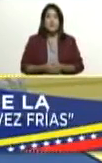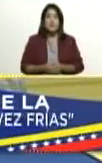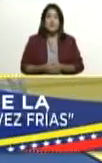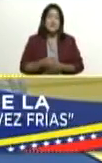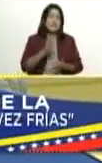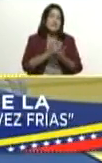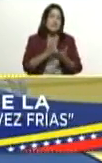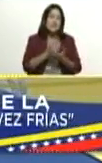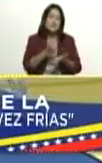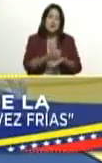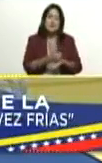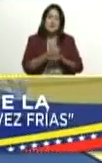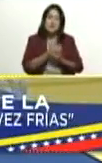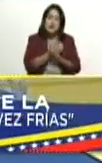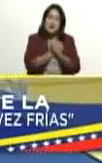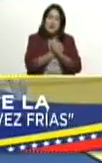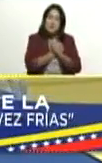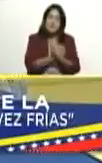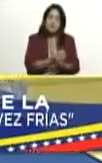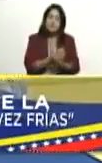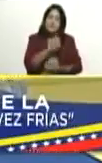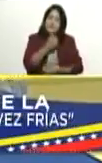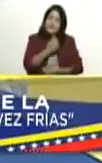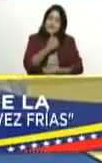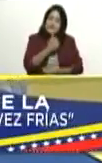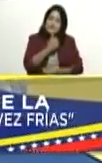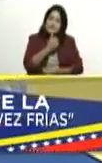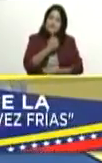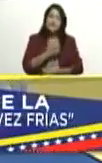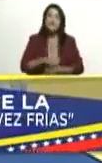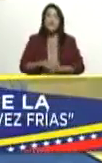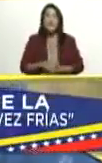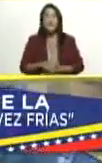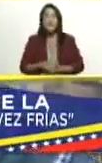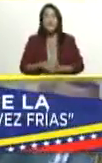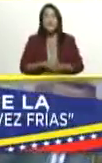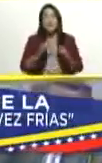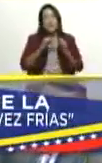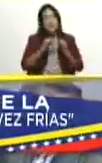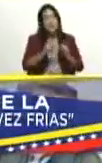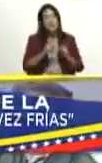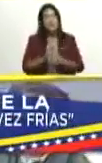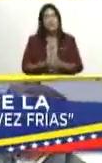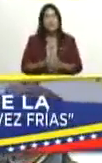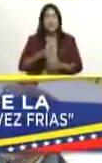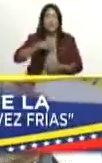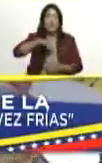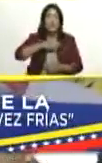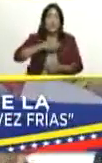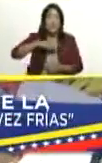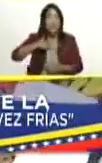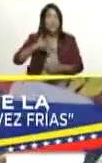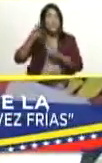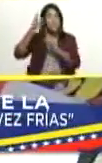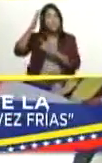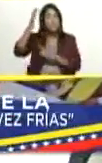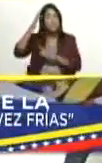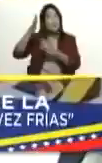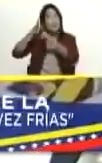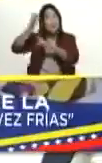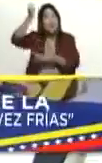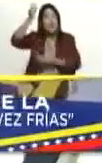siempre todo su amor y tolerancia para seguir de pie y alcanzar nuestro sueño profesional.